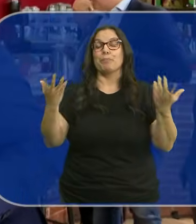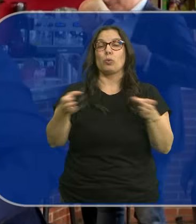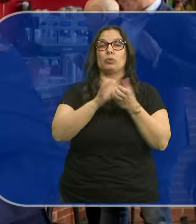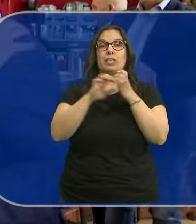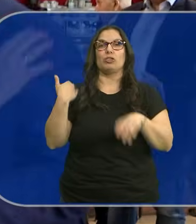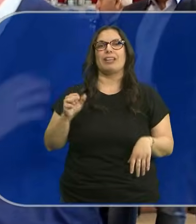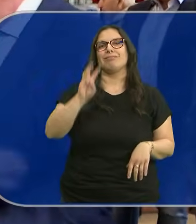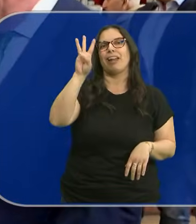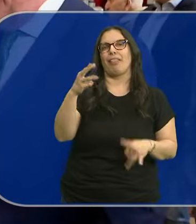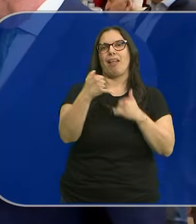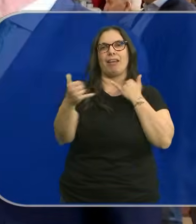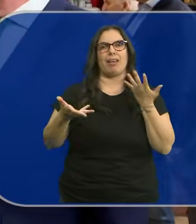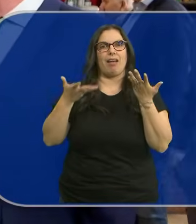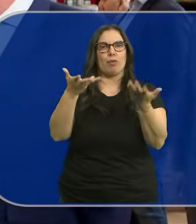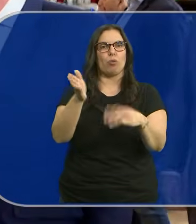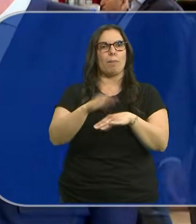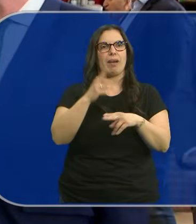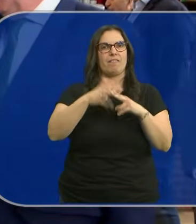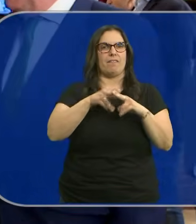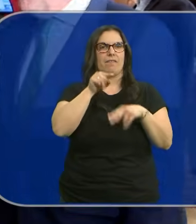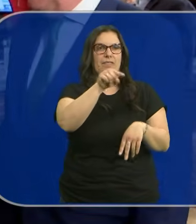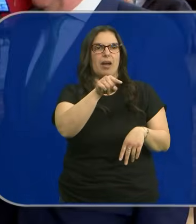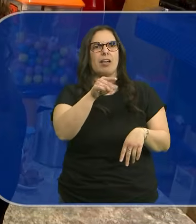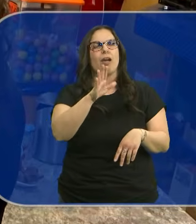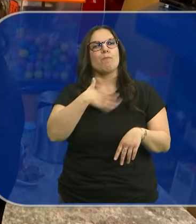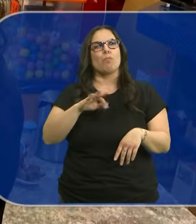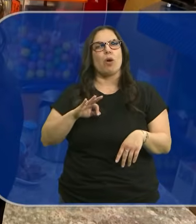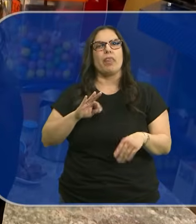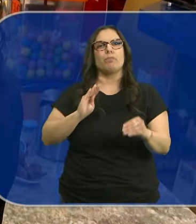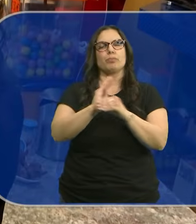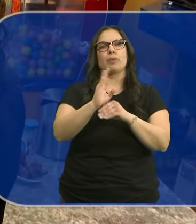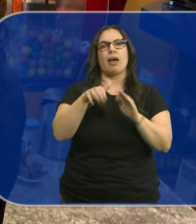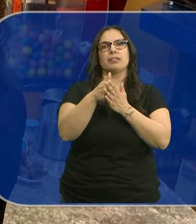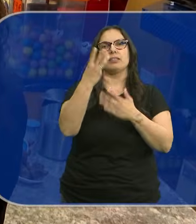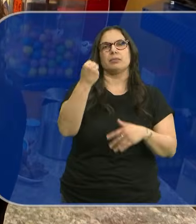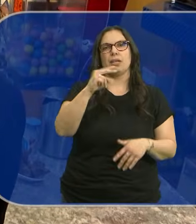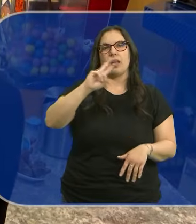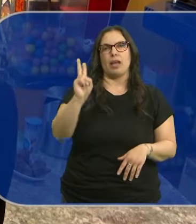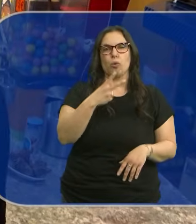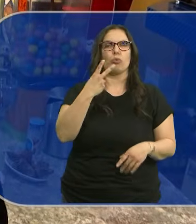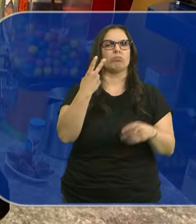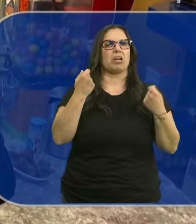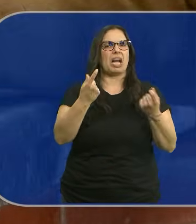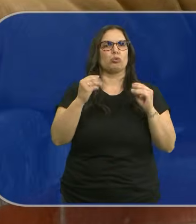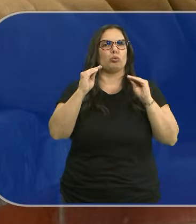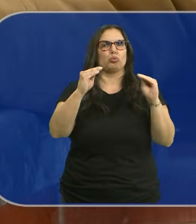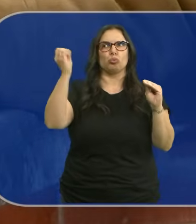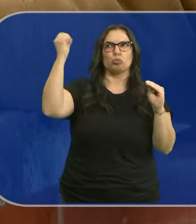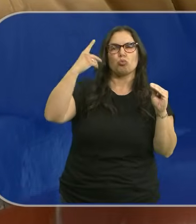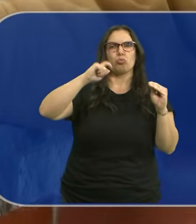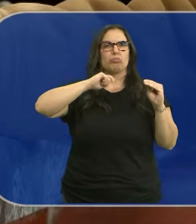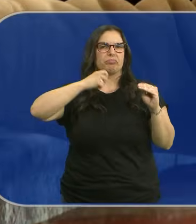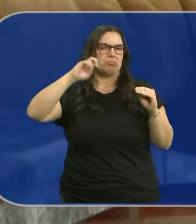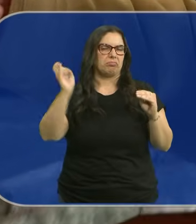lanza su tercera línea de ayuda para estos bares, que pueden destinar hasta 3.000 euros a cubrir los gastos de suministro.